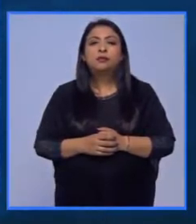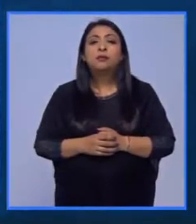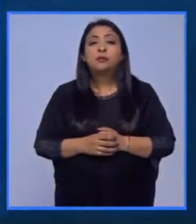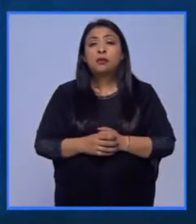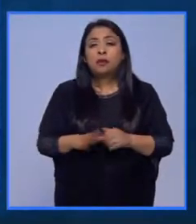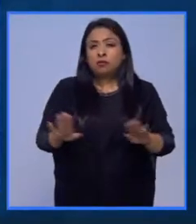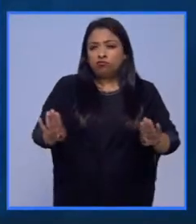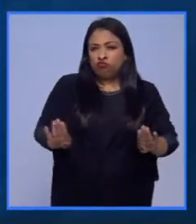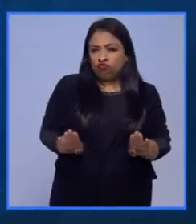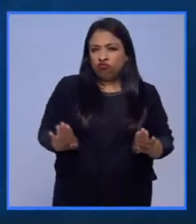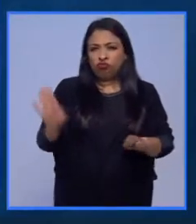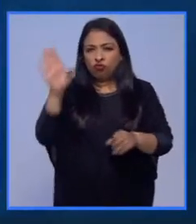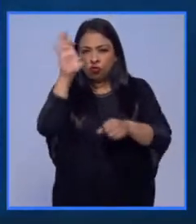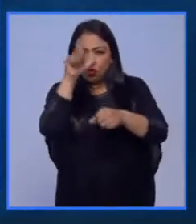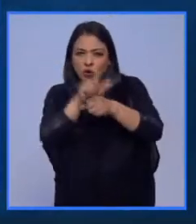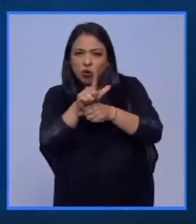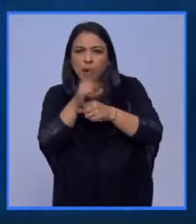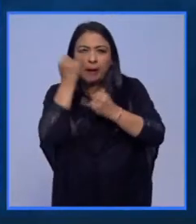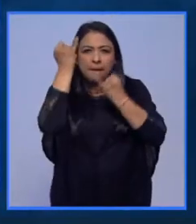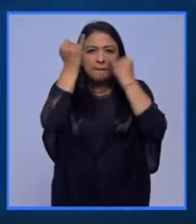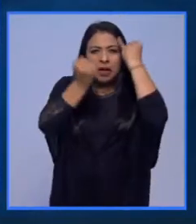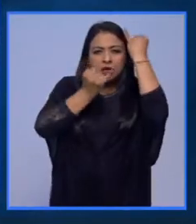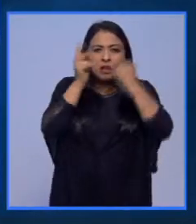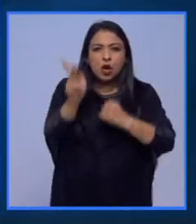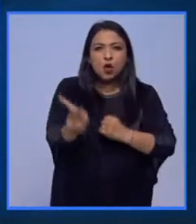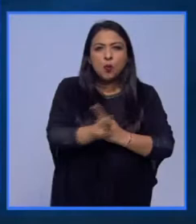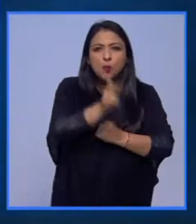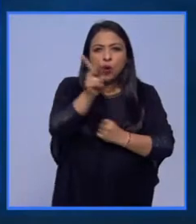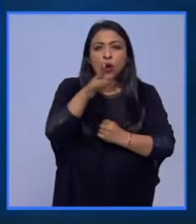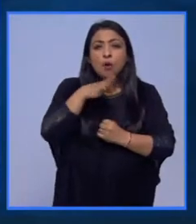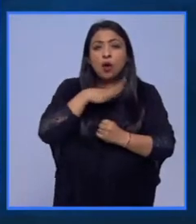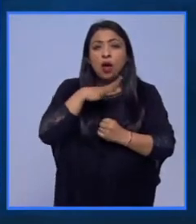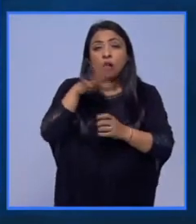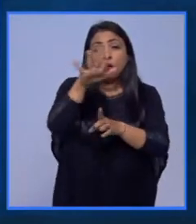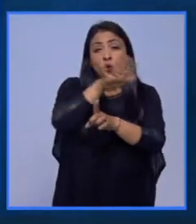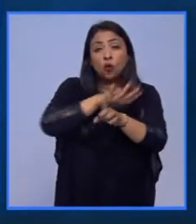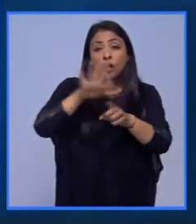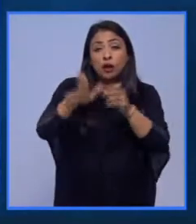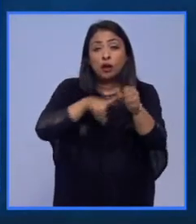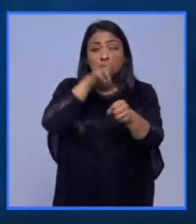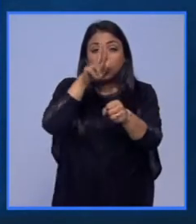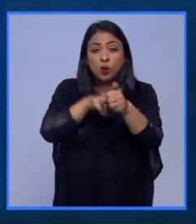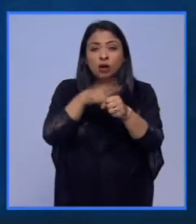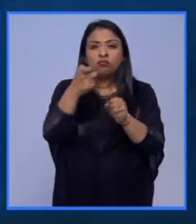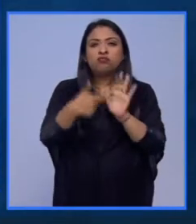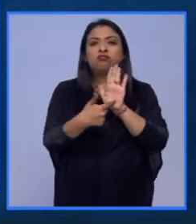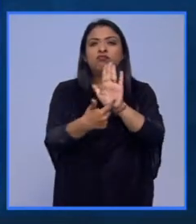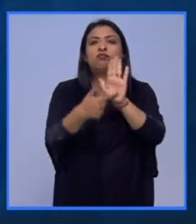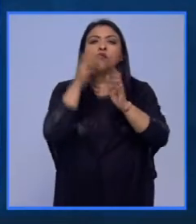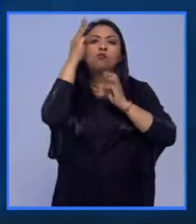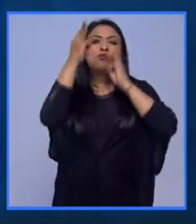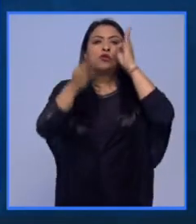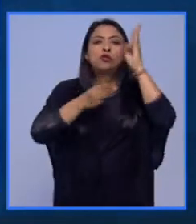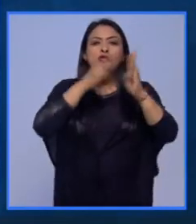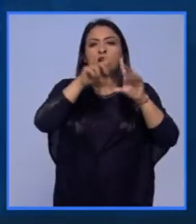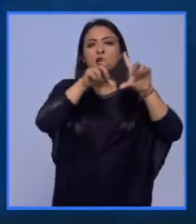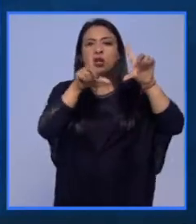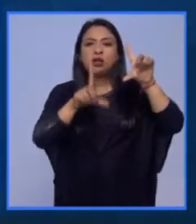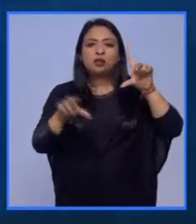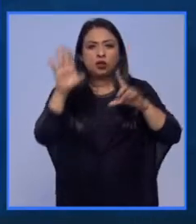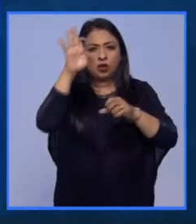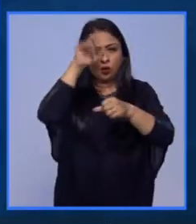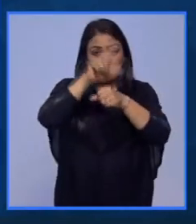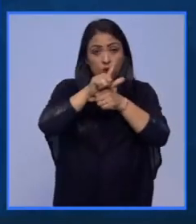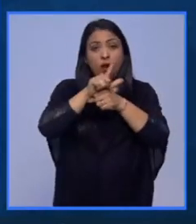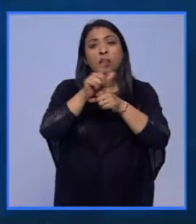El carácter, la cultura y el imaginario de un pueblo enfrentado a los elementos naturales son exhibidos en el Museo Nacional de las Culturas